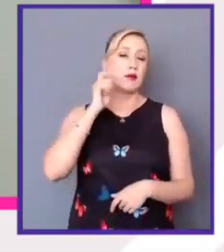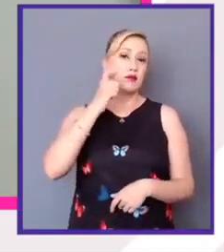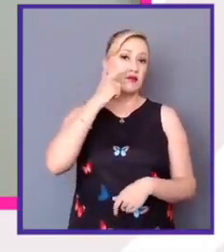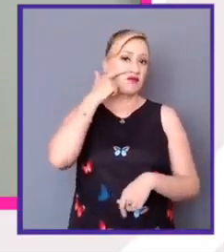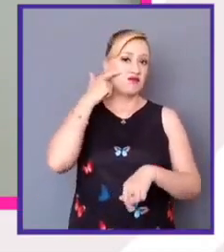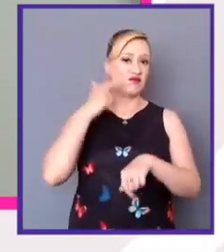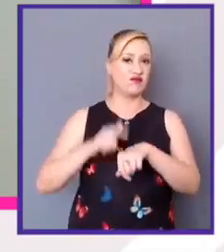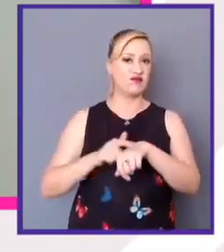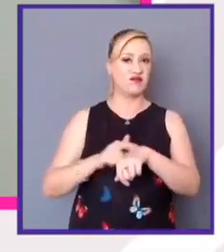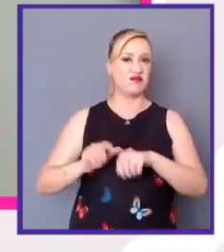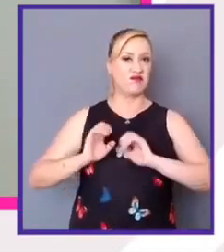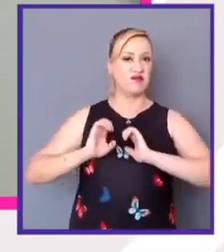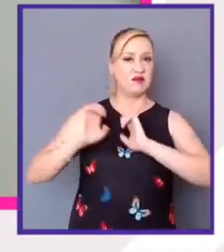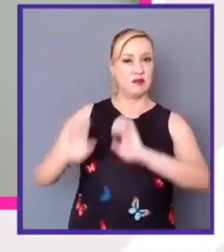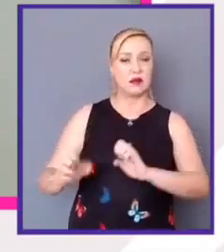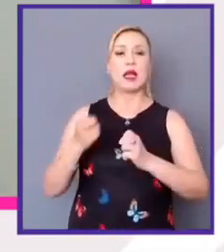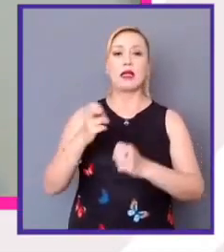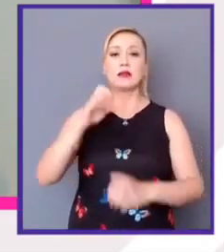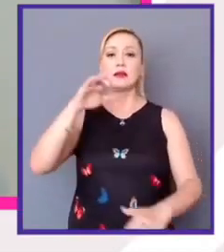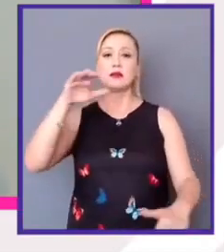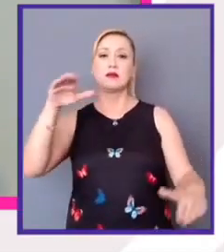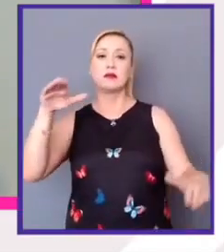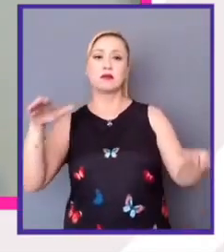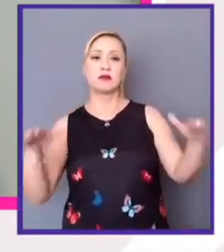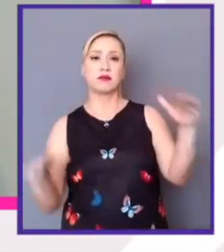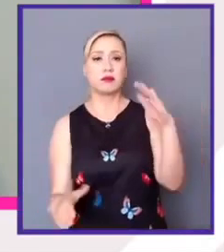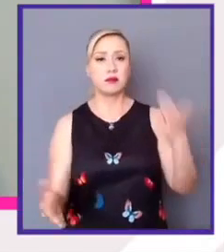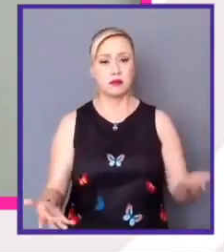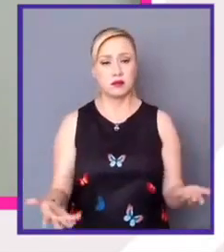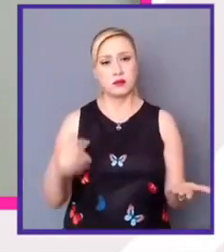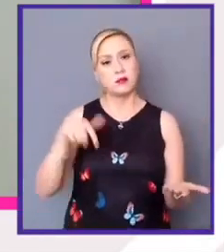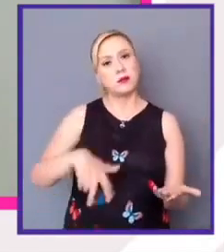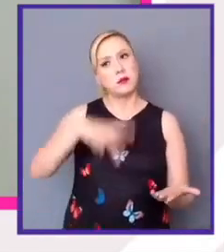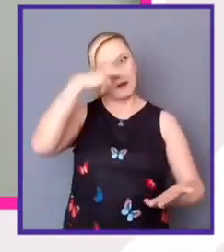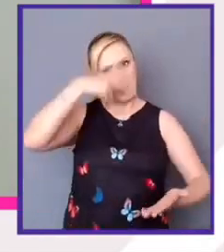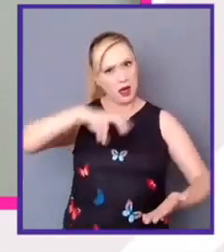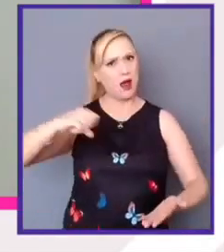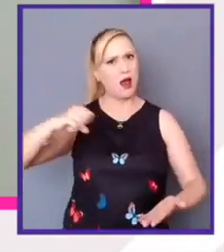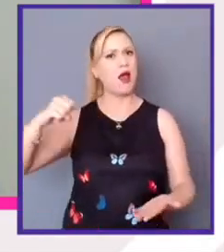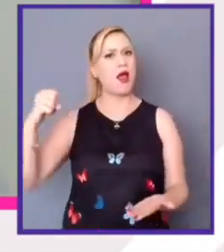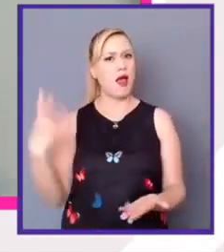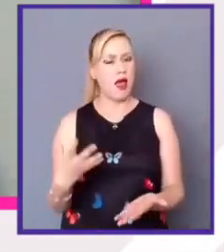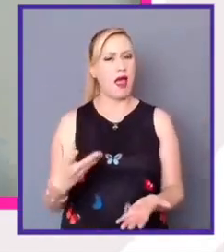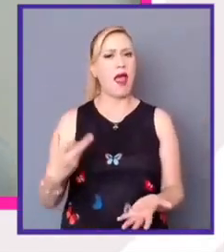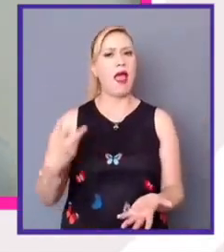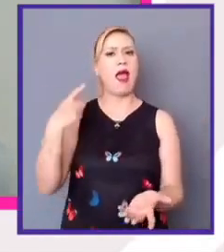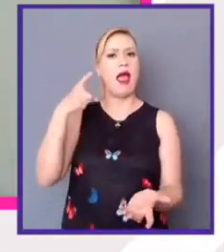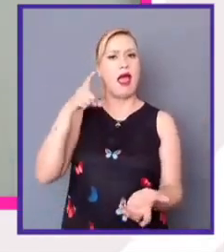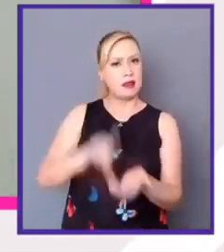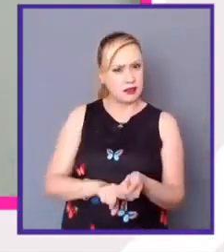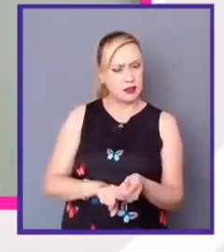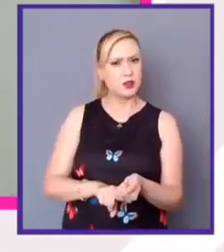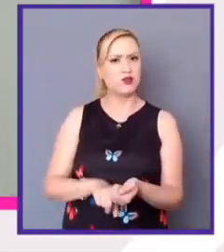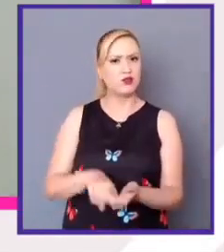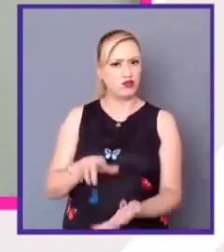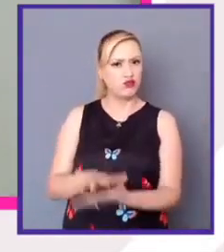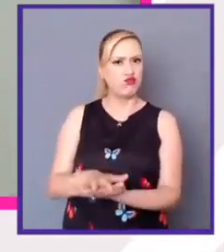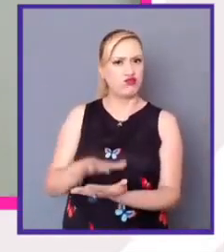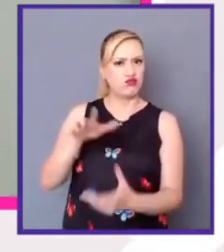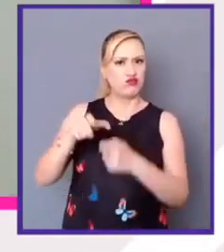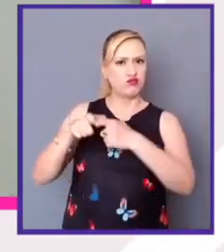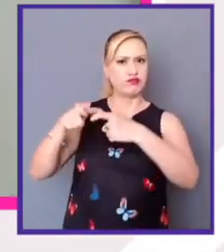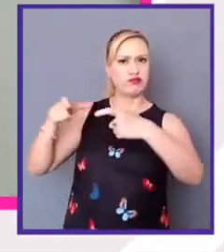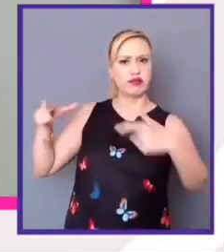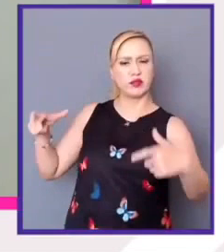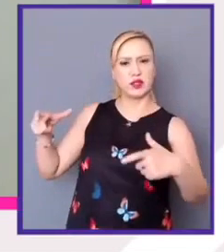las desigualdades en las que vivimos. Aunque México es un país conformado, curiosamente y mayoritariamente por personas de un origen